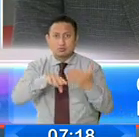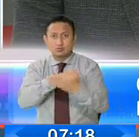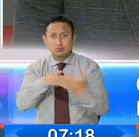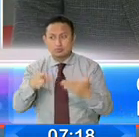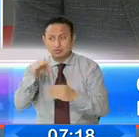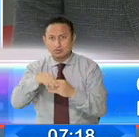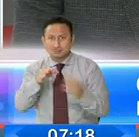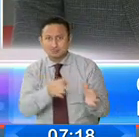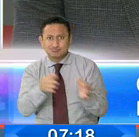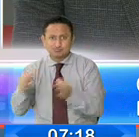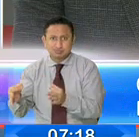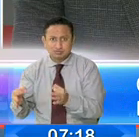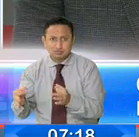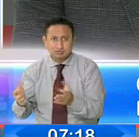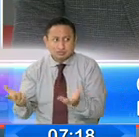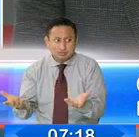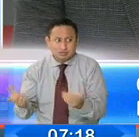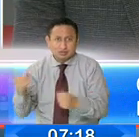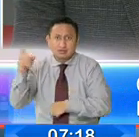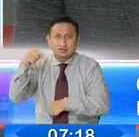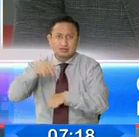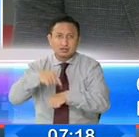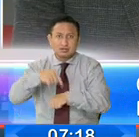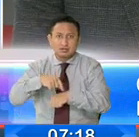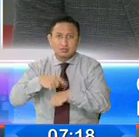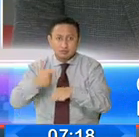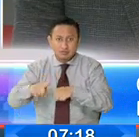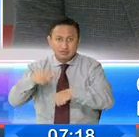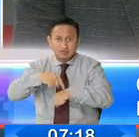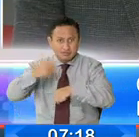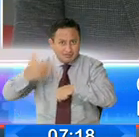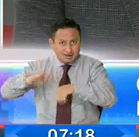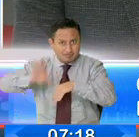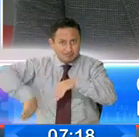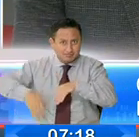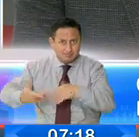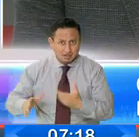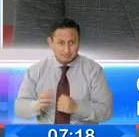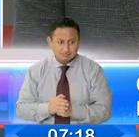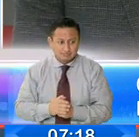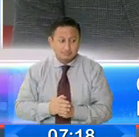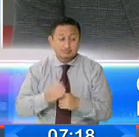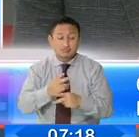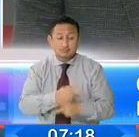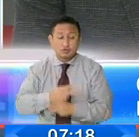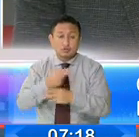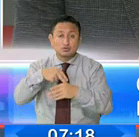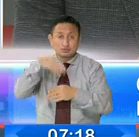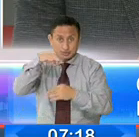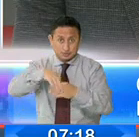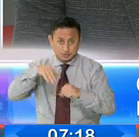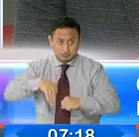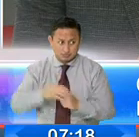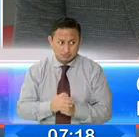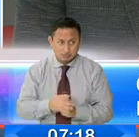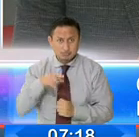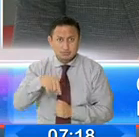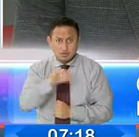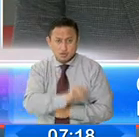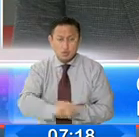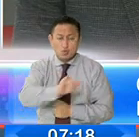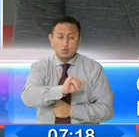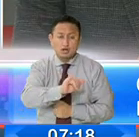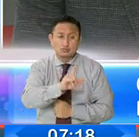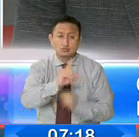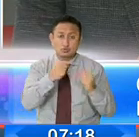electoral. Incluso los tiempos ya precluyeron. Nosotros como Consejo Electoral tenemos que dar los mismos